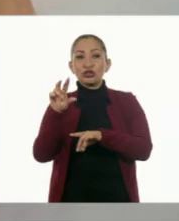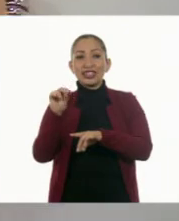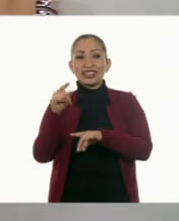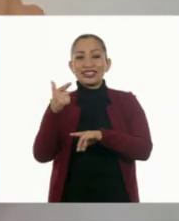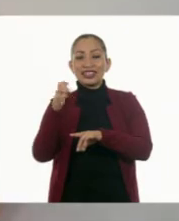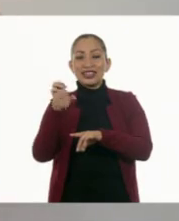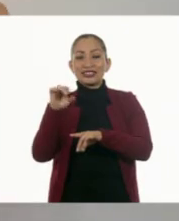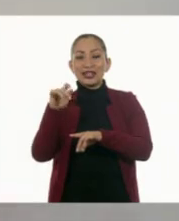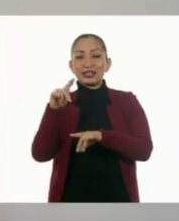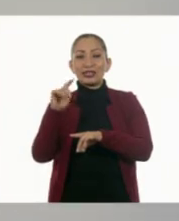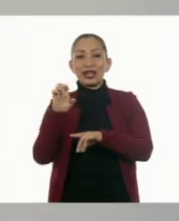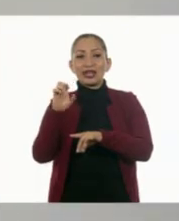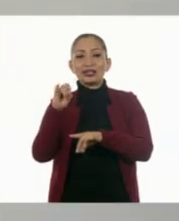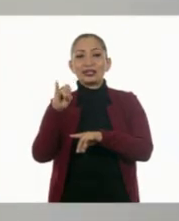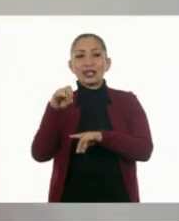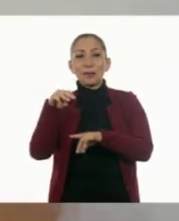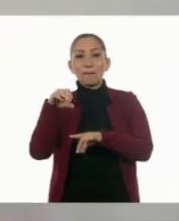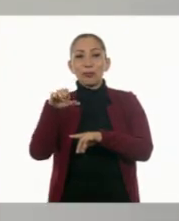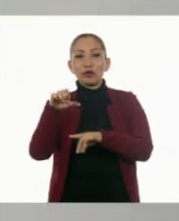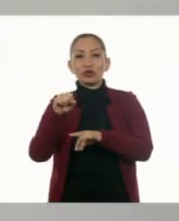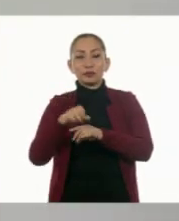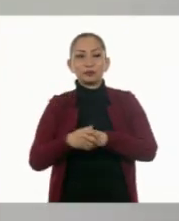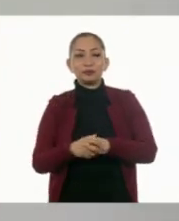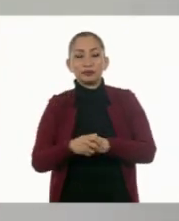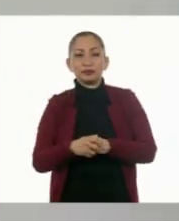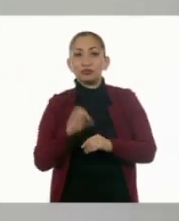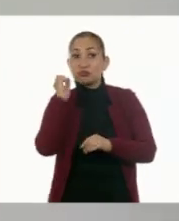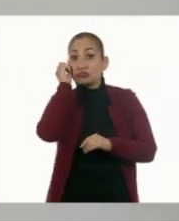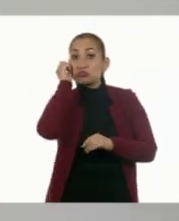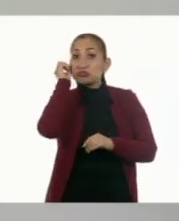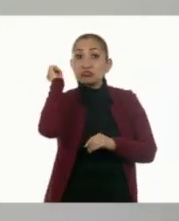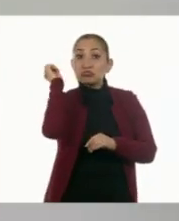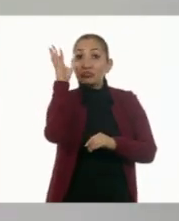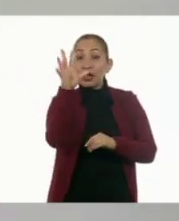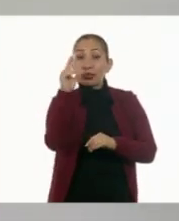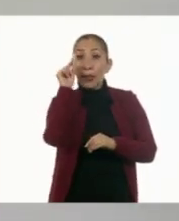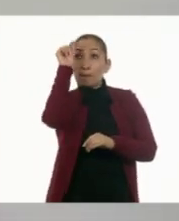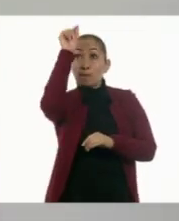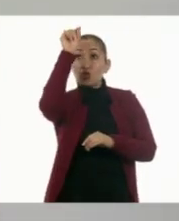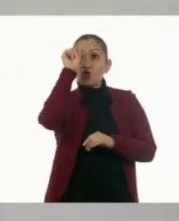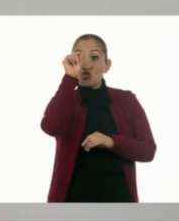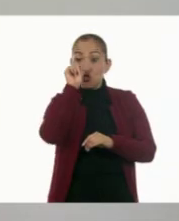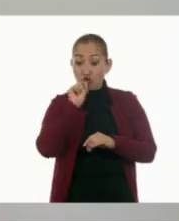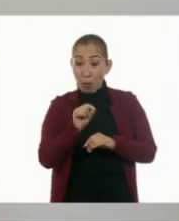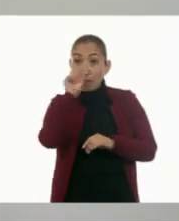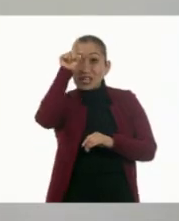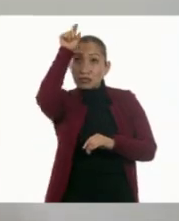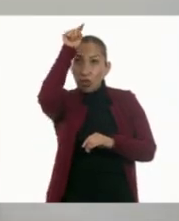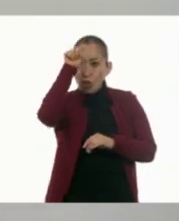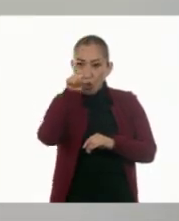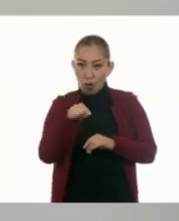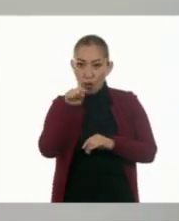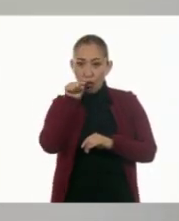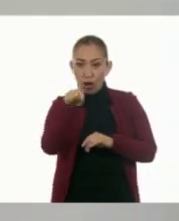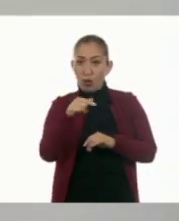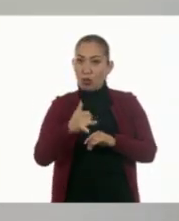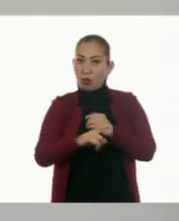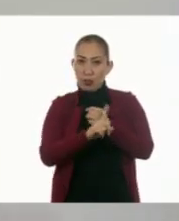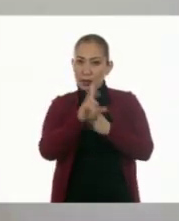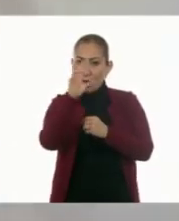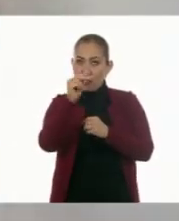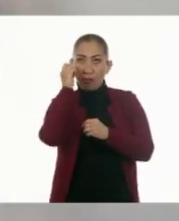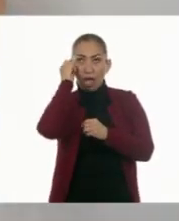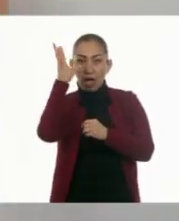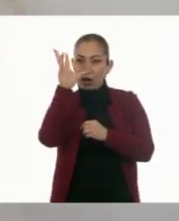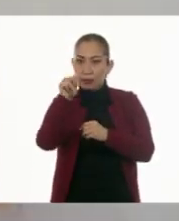87 centésimos. Uh-huh. Muy bien, no se les olvide bajar el punto ya desde el principio para que no haya problemas y no se